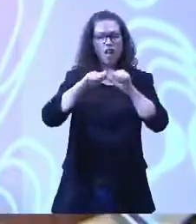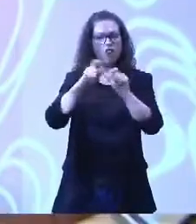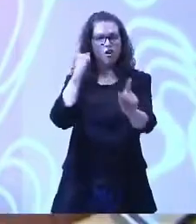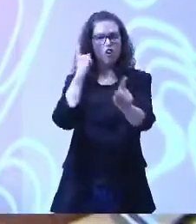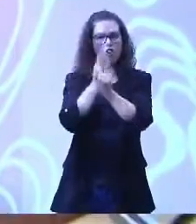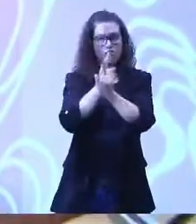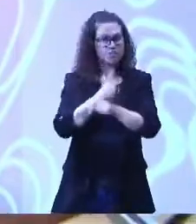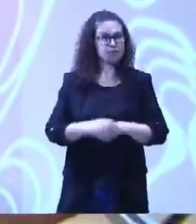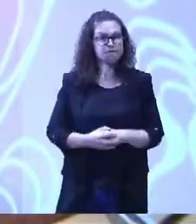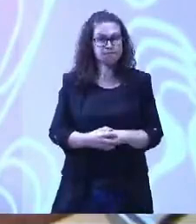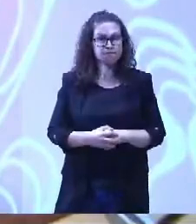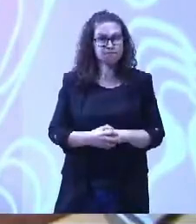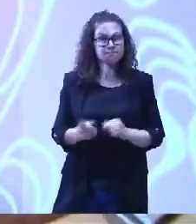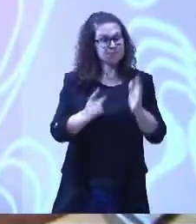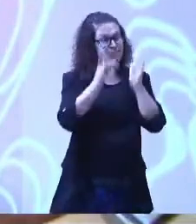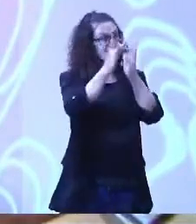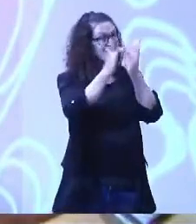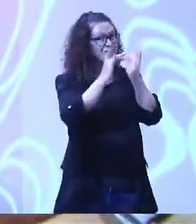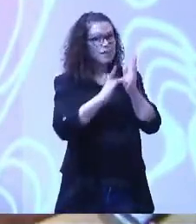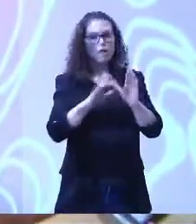a seguir con la agenda feminista.